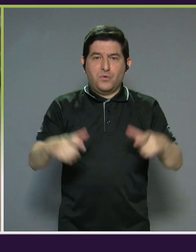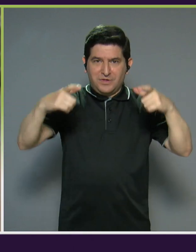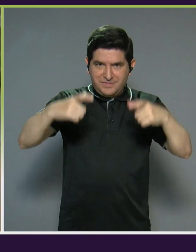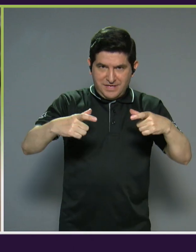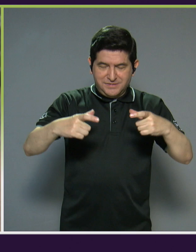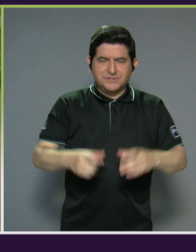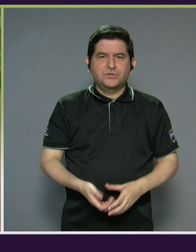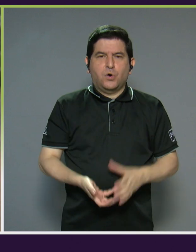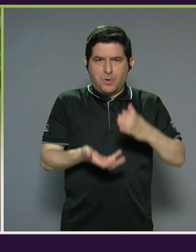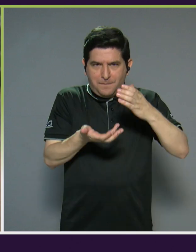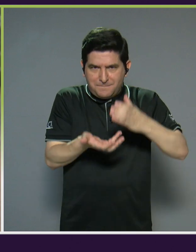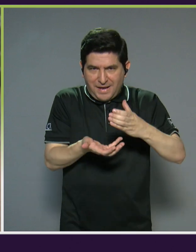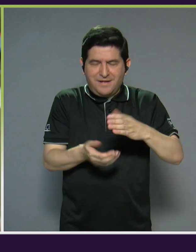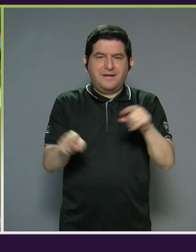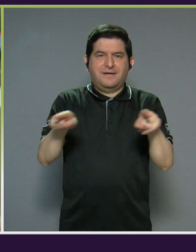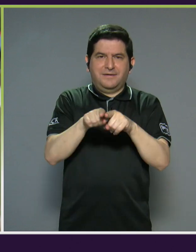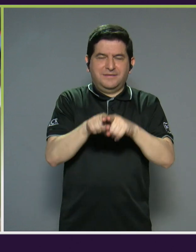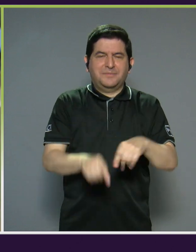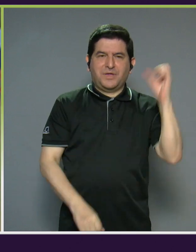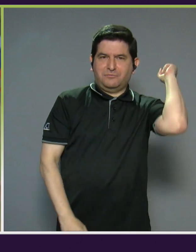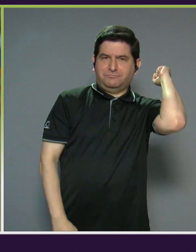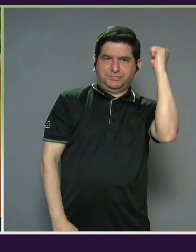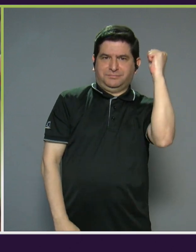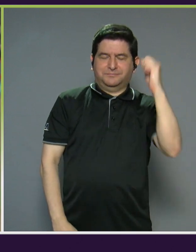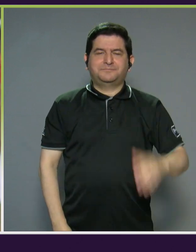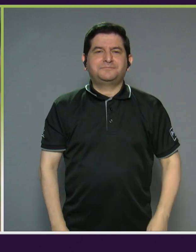de bala y de jabalina.